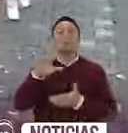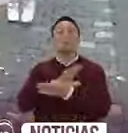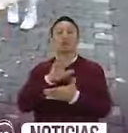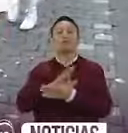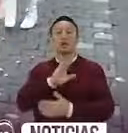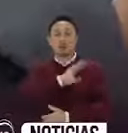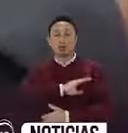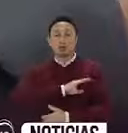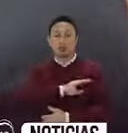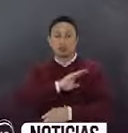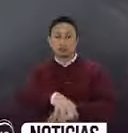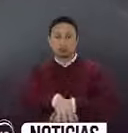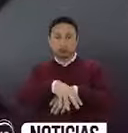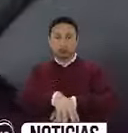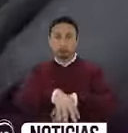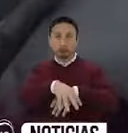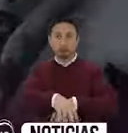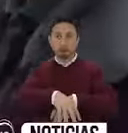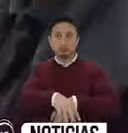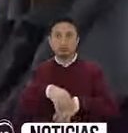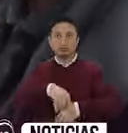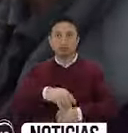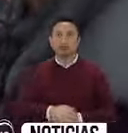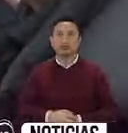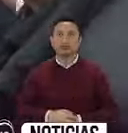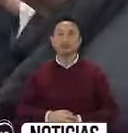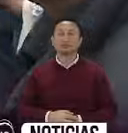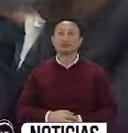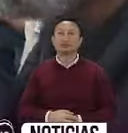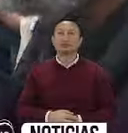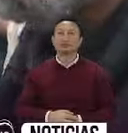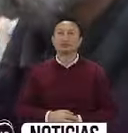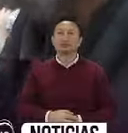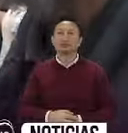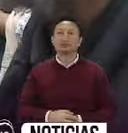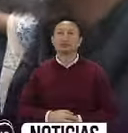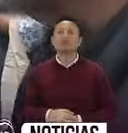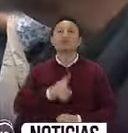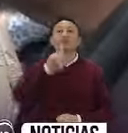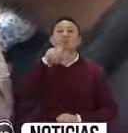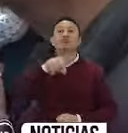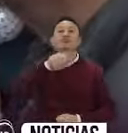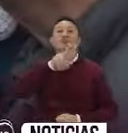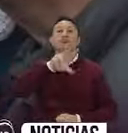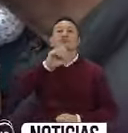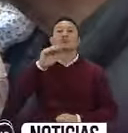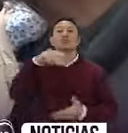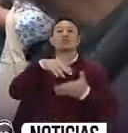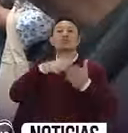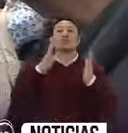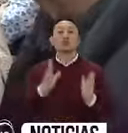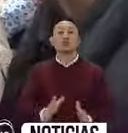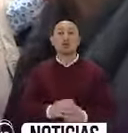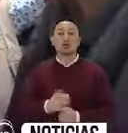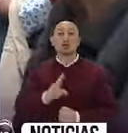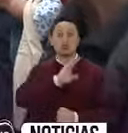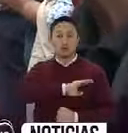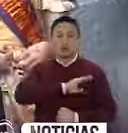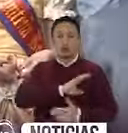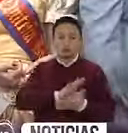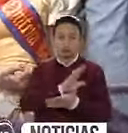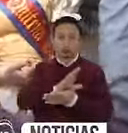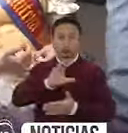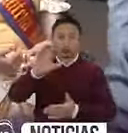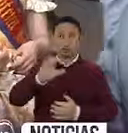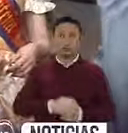educativo municipal se dieron cita para alegrar a la Carita de Dios. En total, 1.200 estudiantes del sistema educativo municipal de Quito.